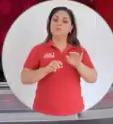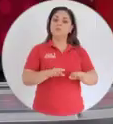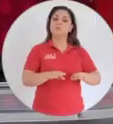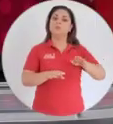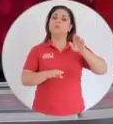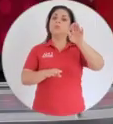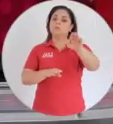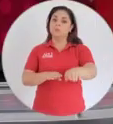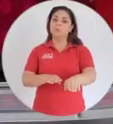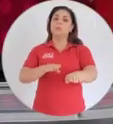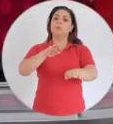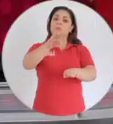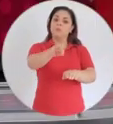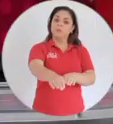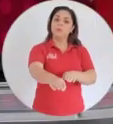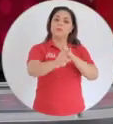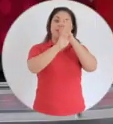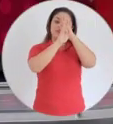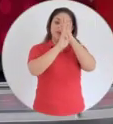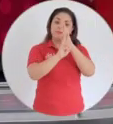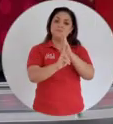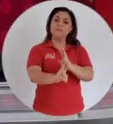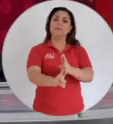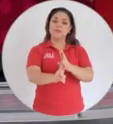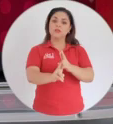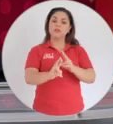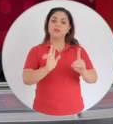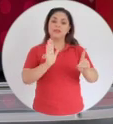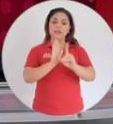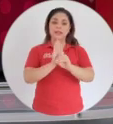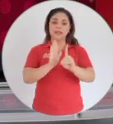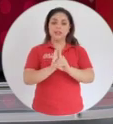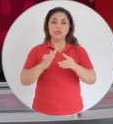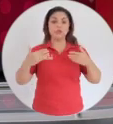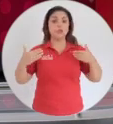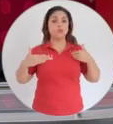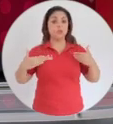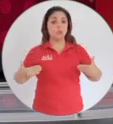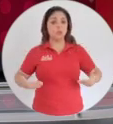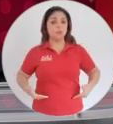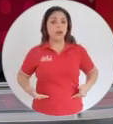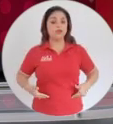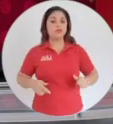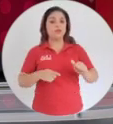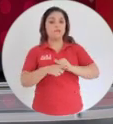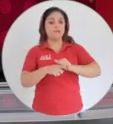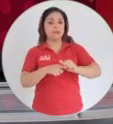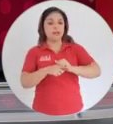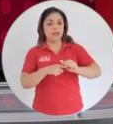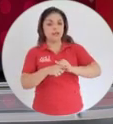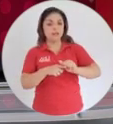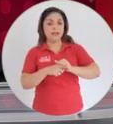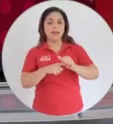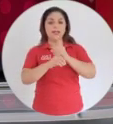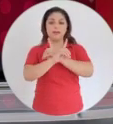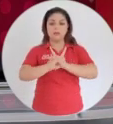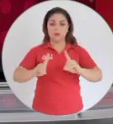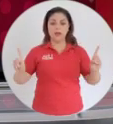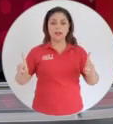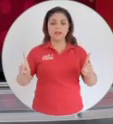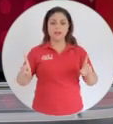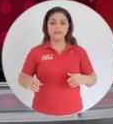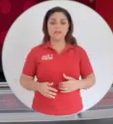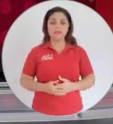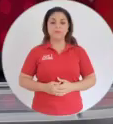paso hacia adelante en el respeto de los derechos humanos y en la práctica de la